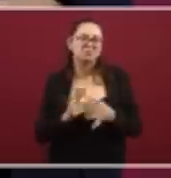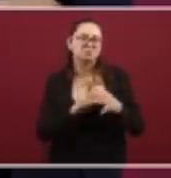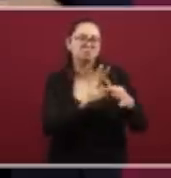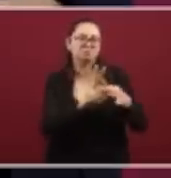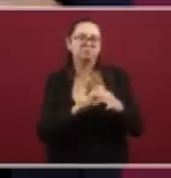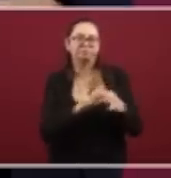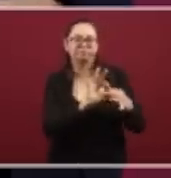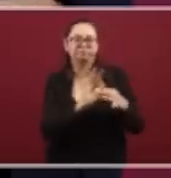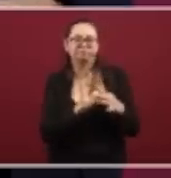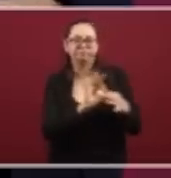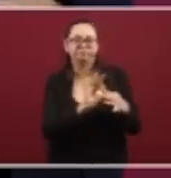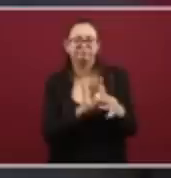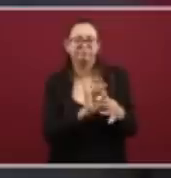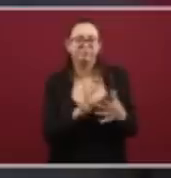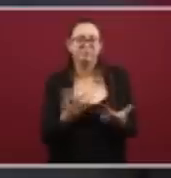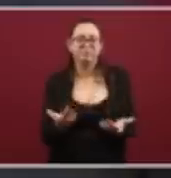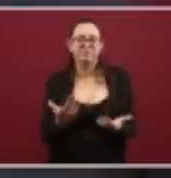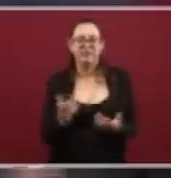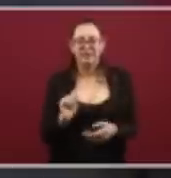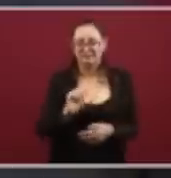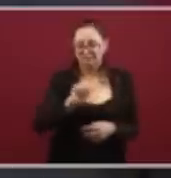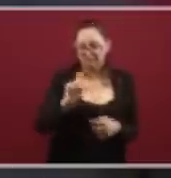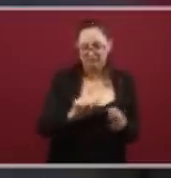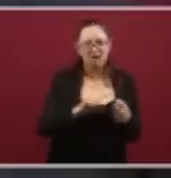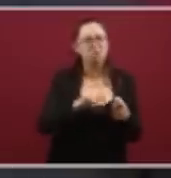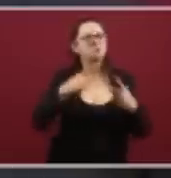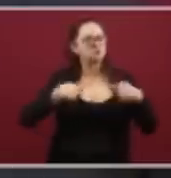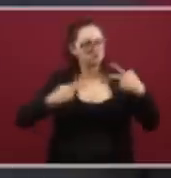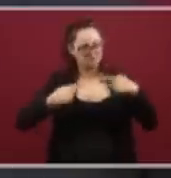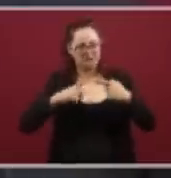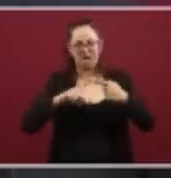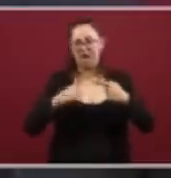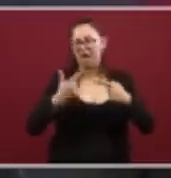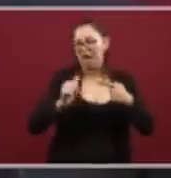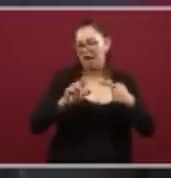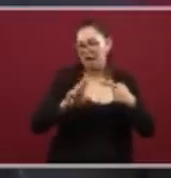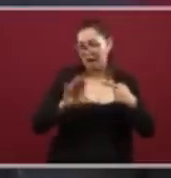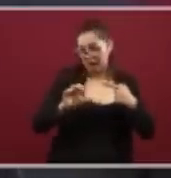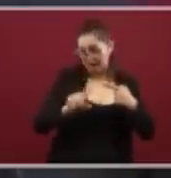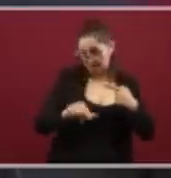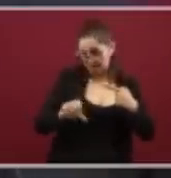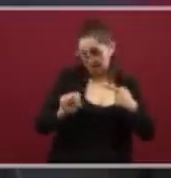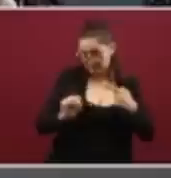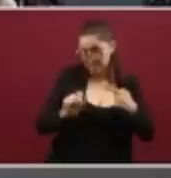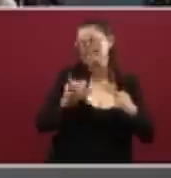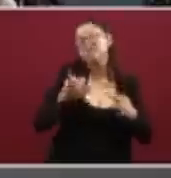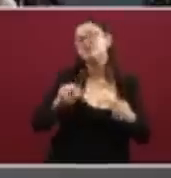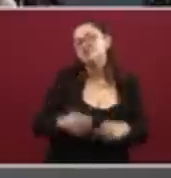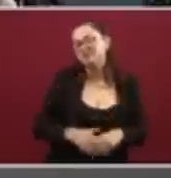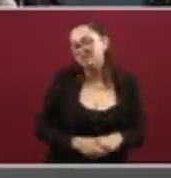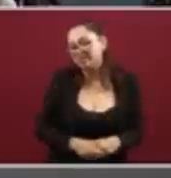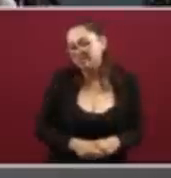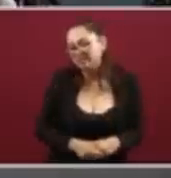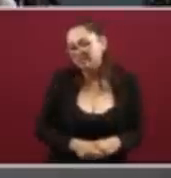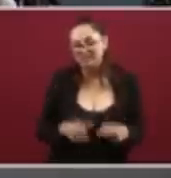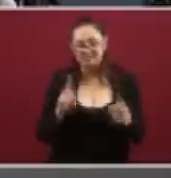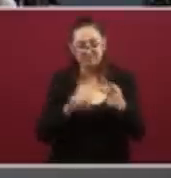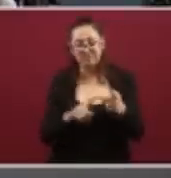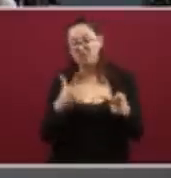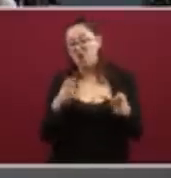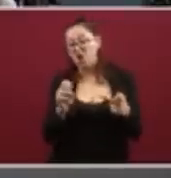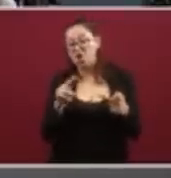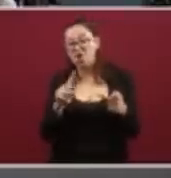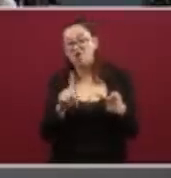o sea en texas hay garzas o no hay gonzález